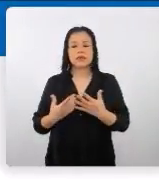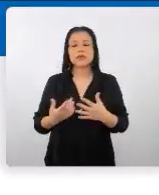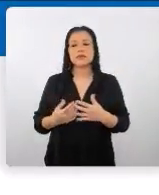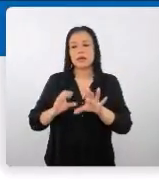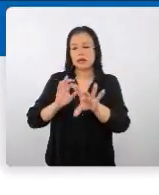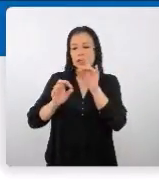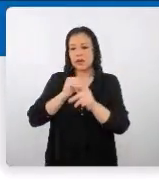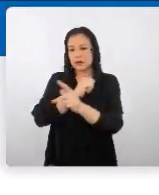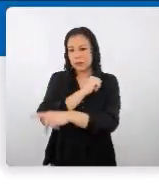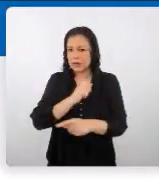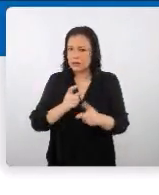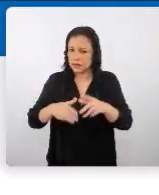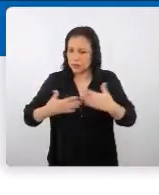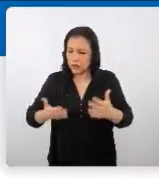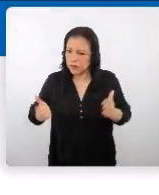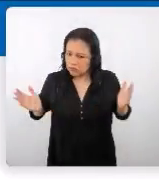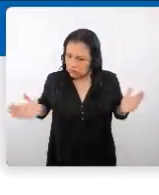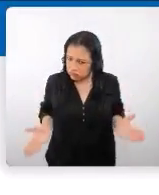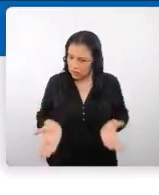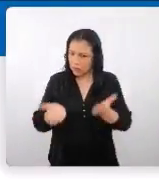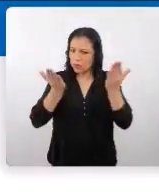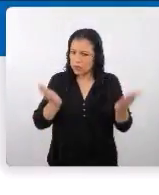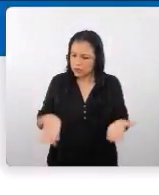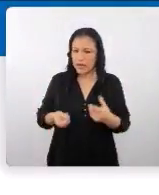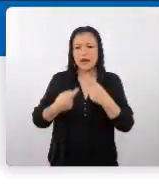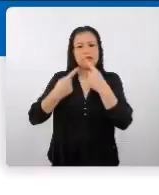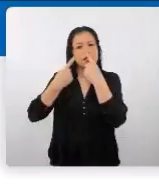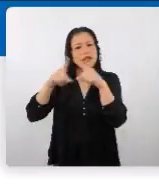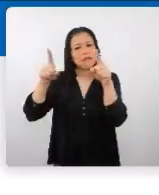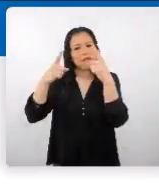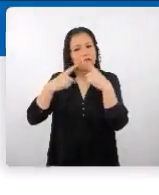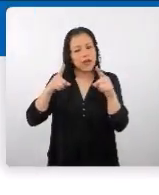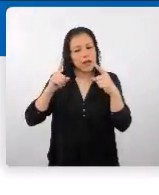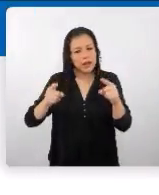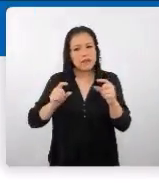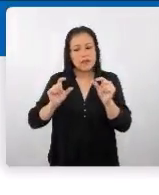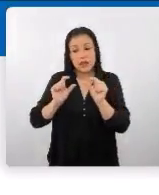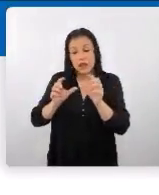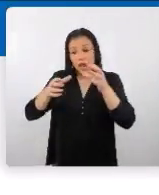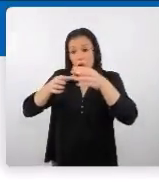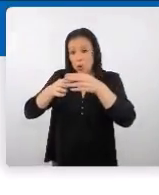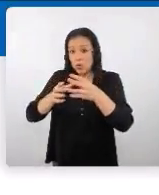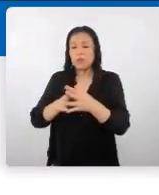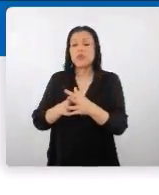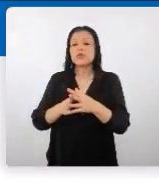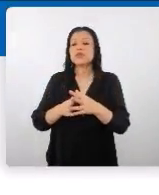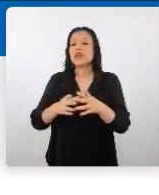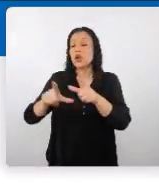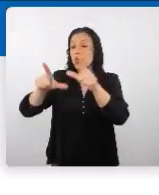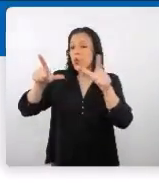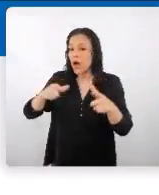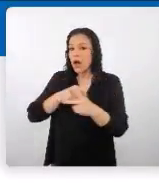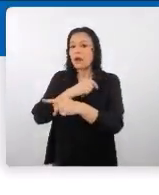poder impulsar ya de una vez las diferentes paquetes o destinos para